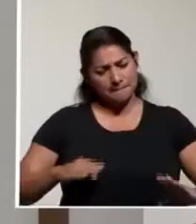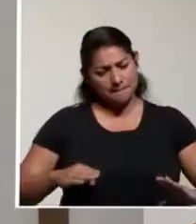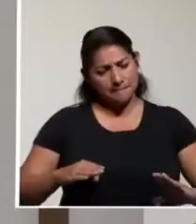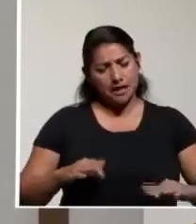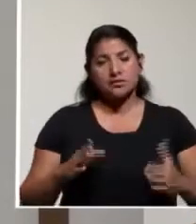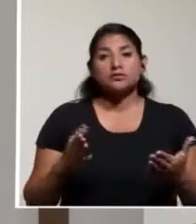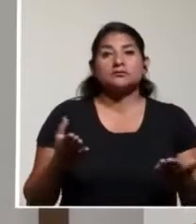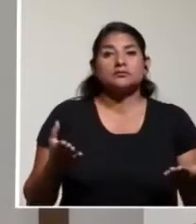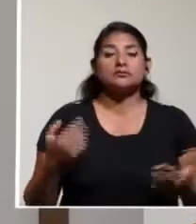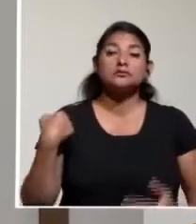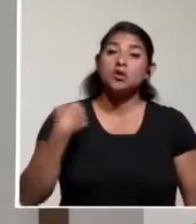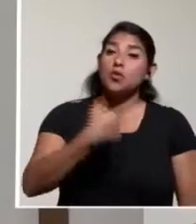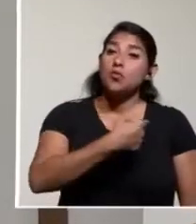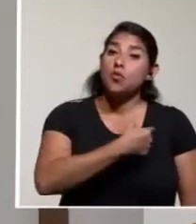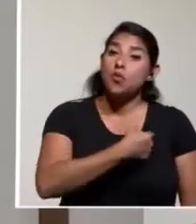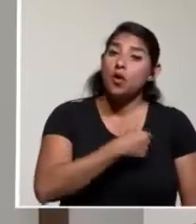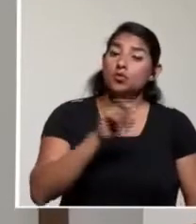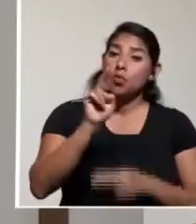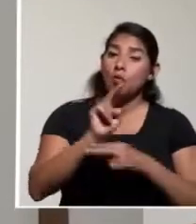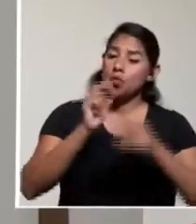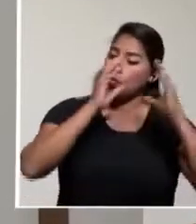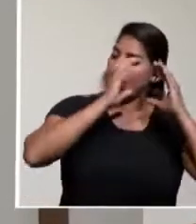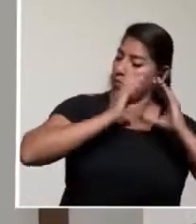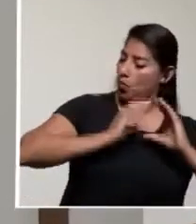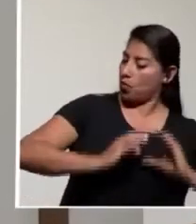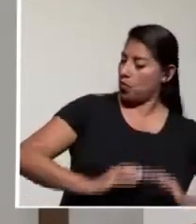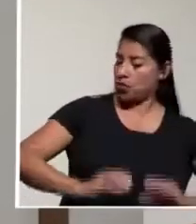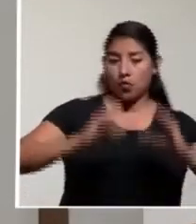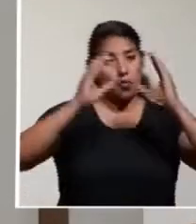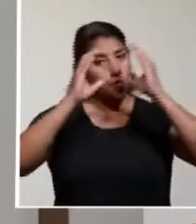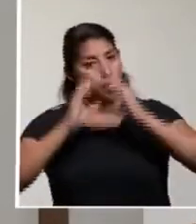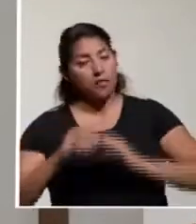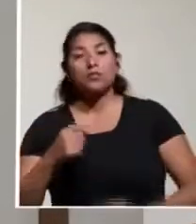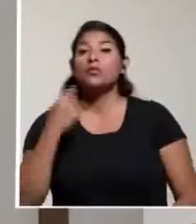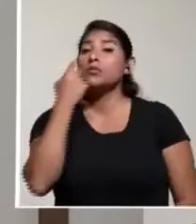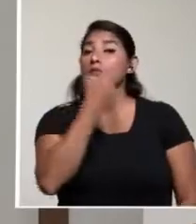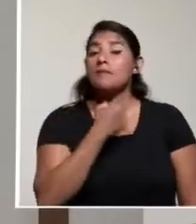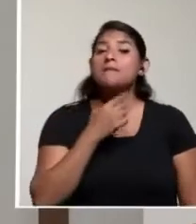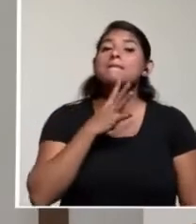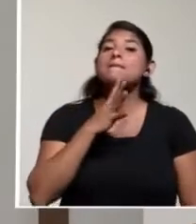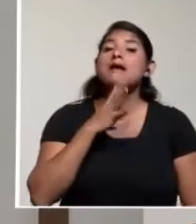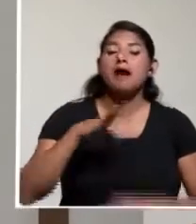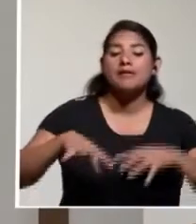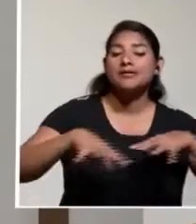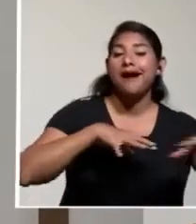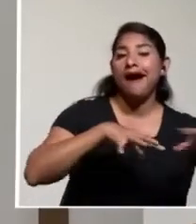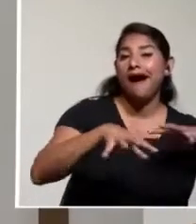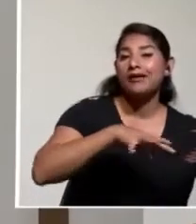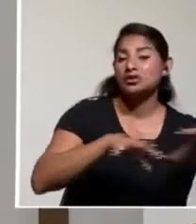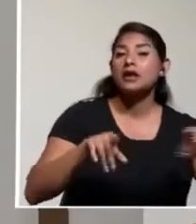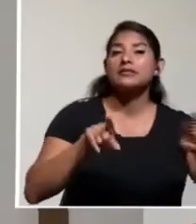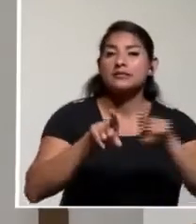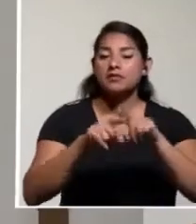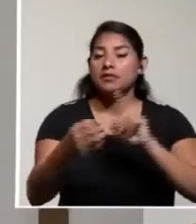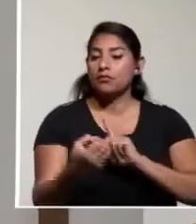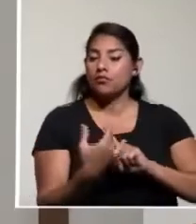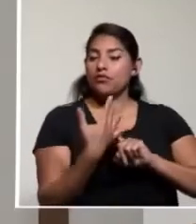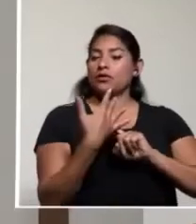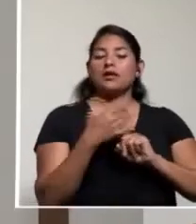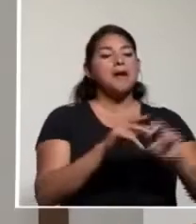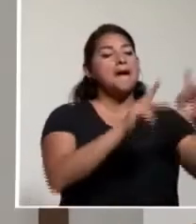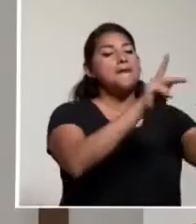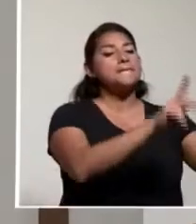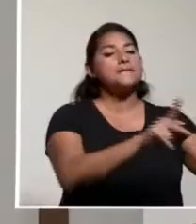Uh-huh. Nuestro uso del cuerpo, de nuestras palabras, de nuestras acciones, también le pueden transmitir paz a